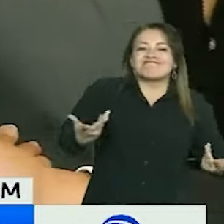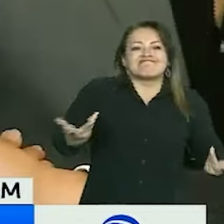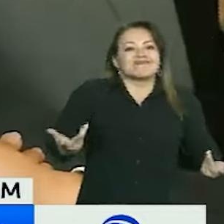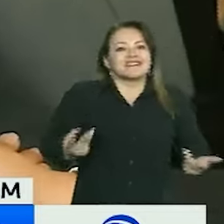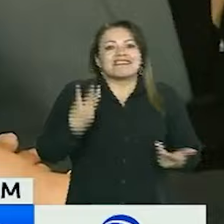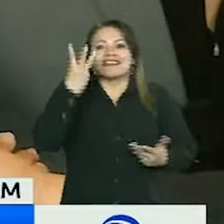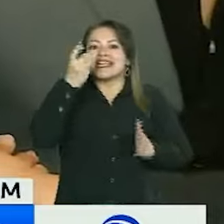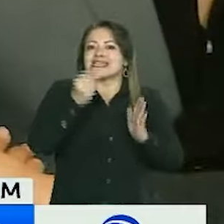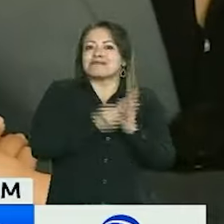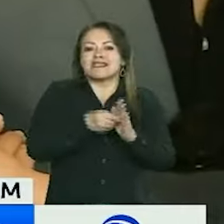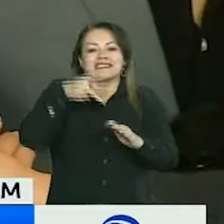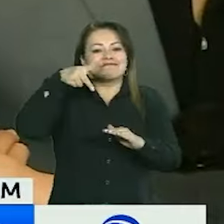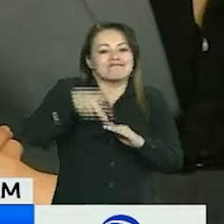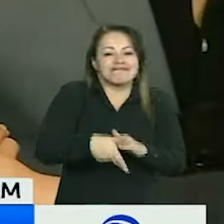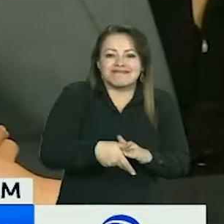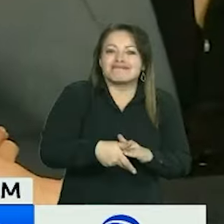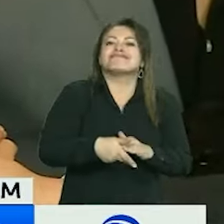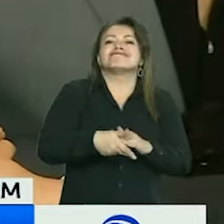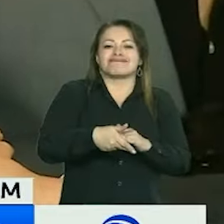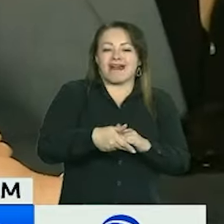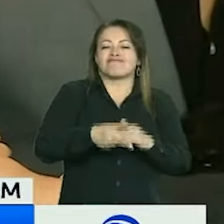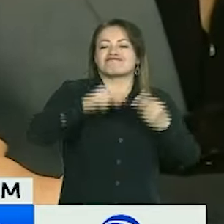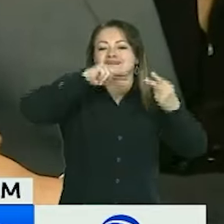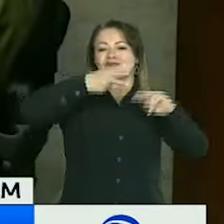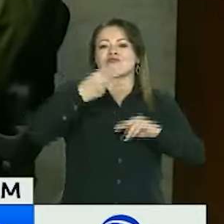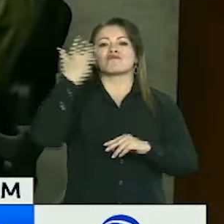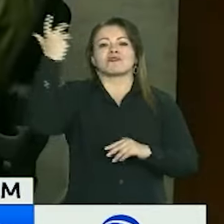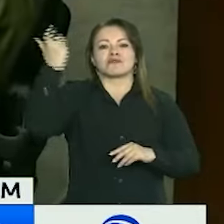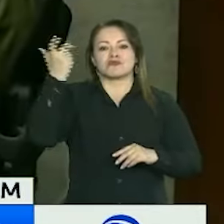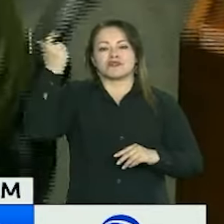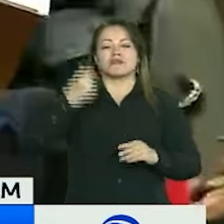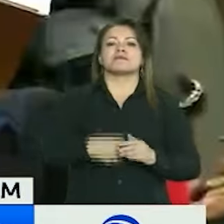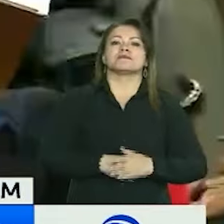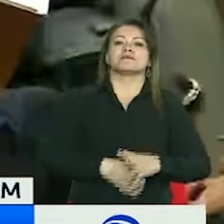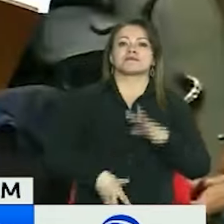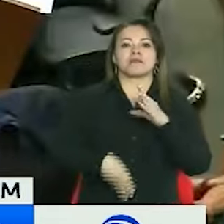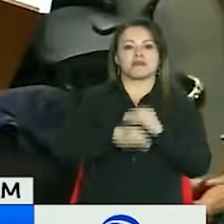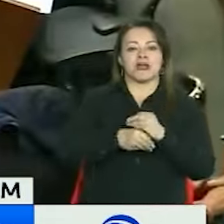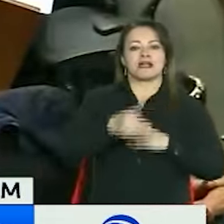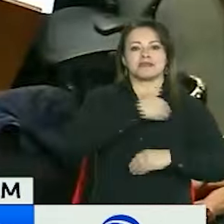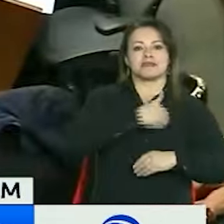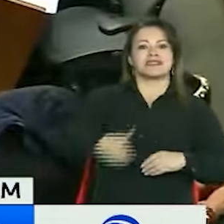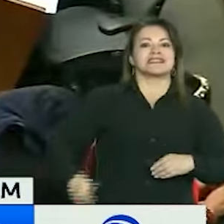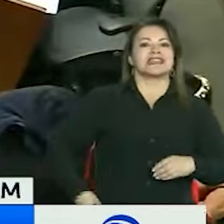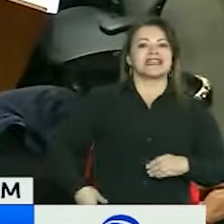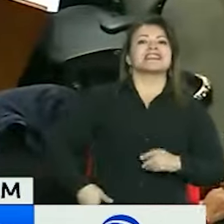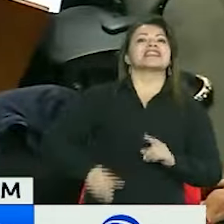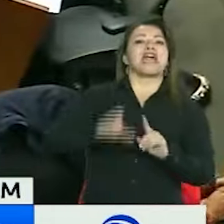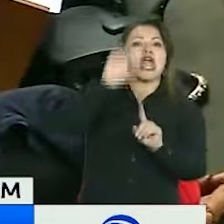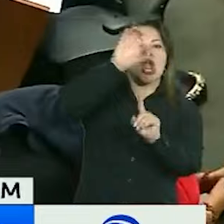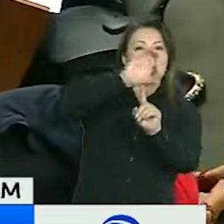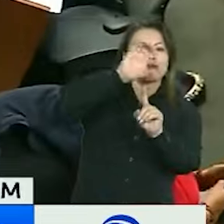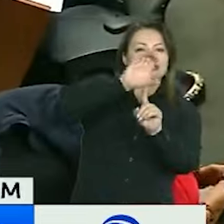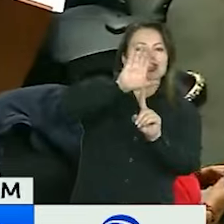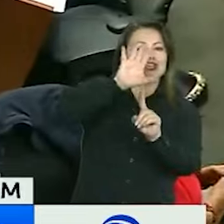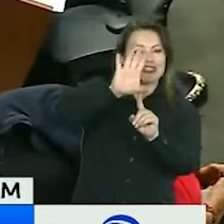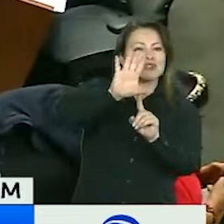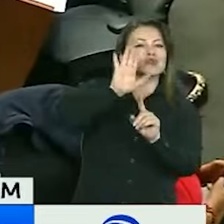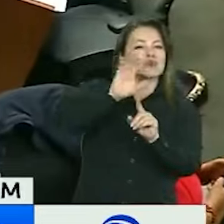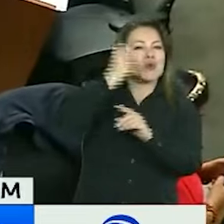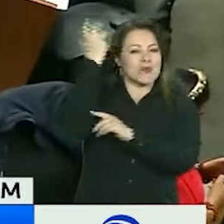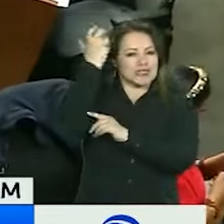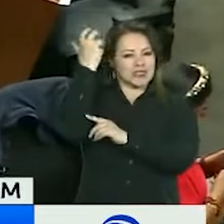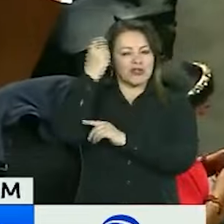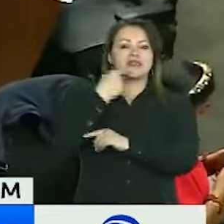para que podamos sacar a esta reforma de la pensional adelante. A su turno, el presidente de Colpensiones insistió en la necesidad de aprobar el